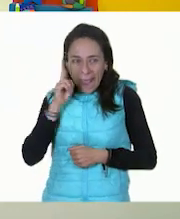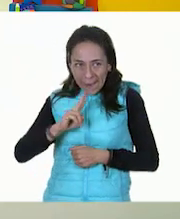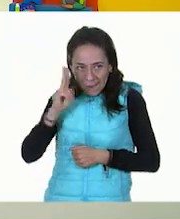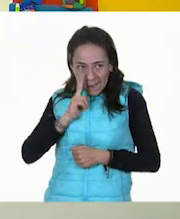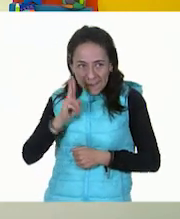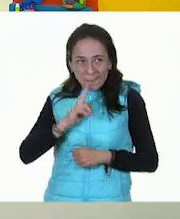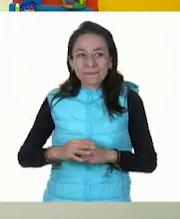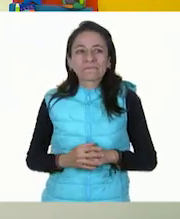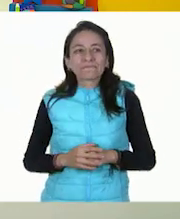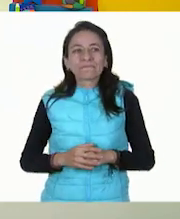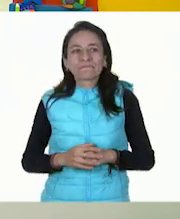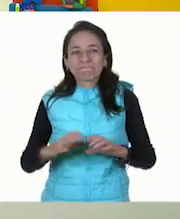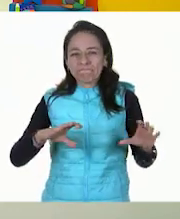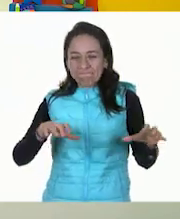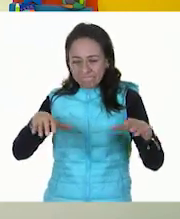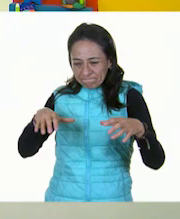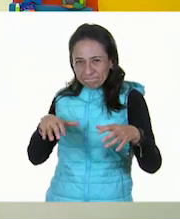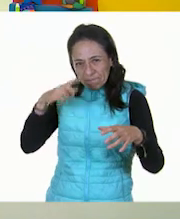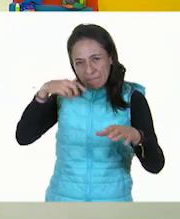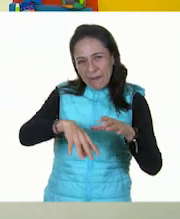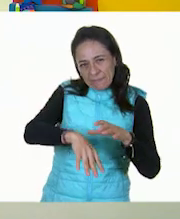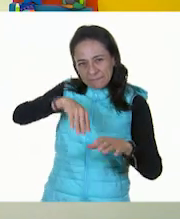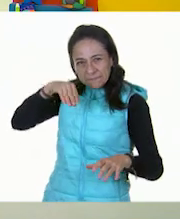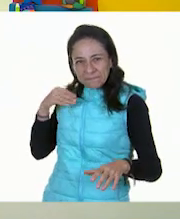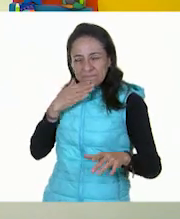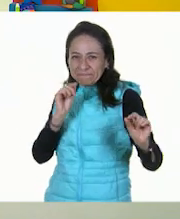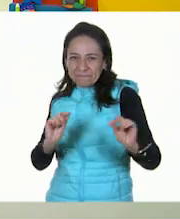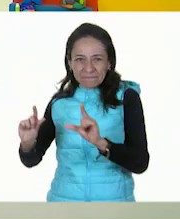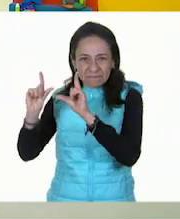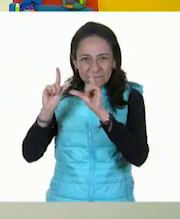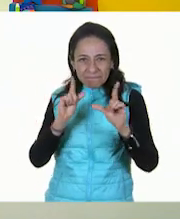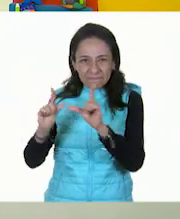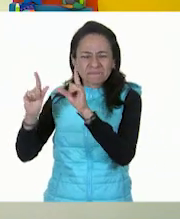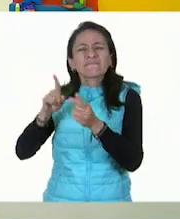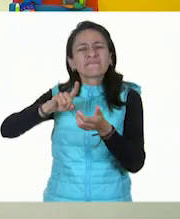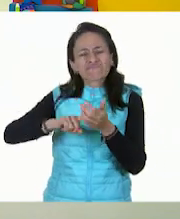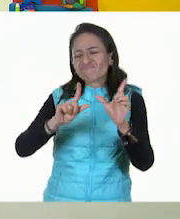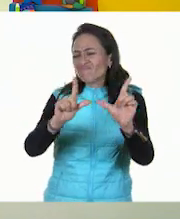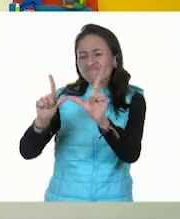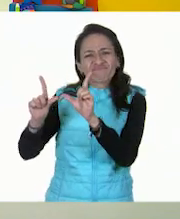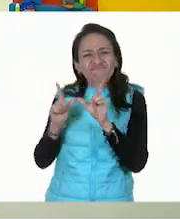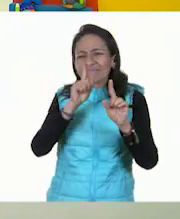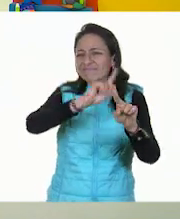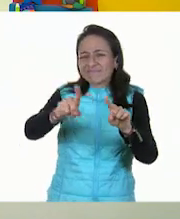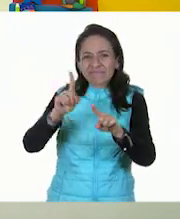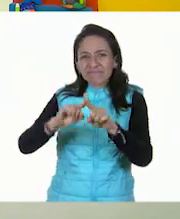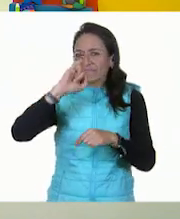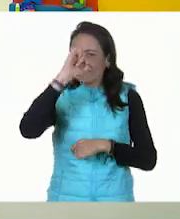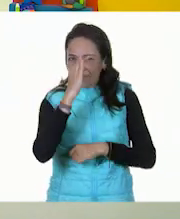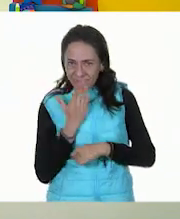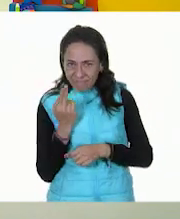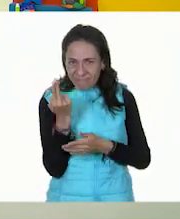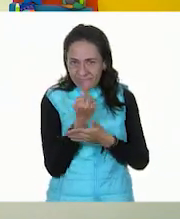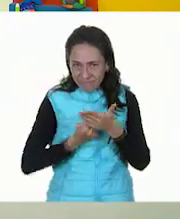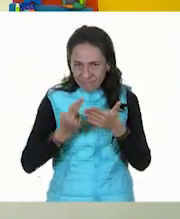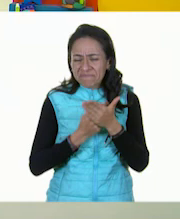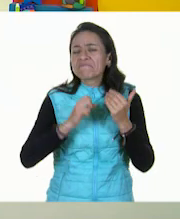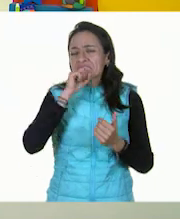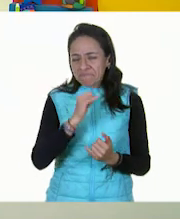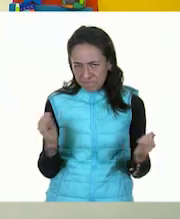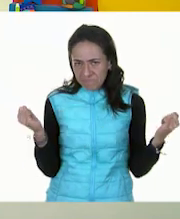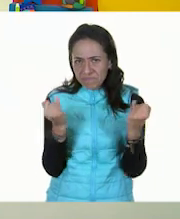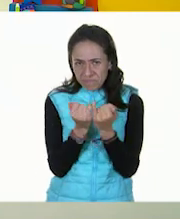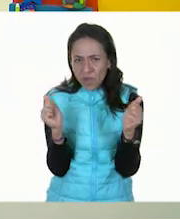las tarjetas. Perfecto. Pues en esta tómbola hay diferentes tarjetas con imágenes y palabras. Por turnos vamos a